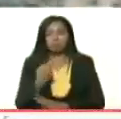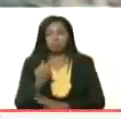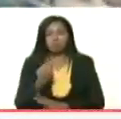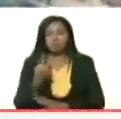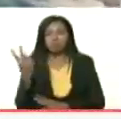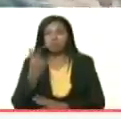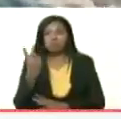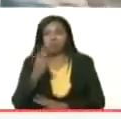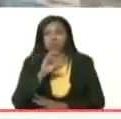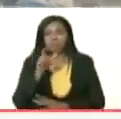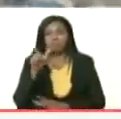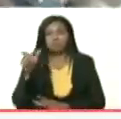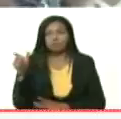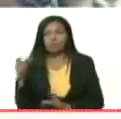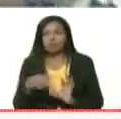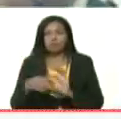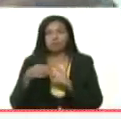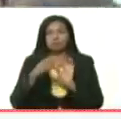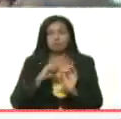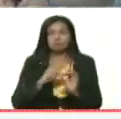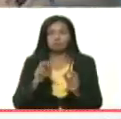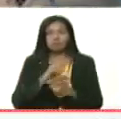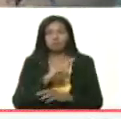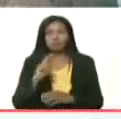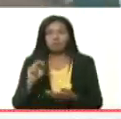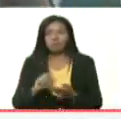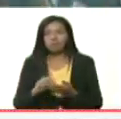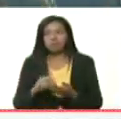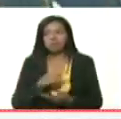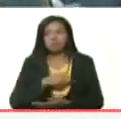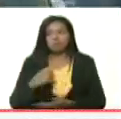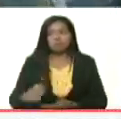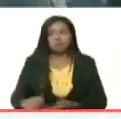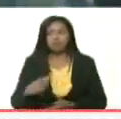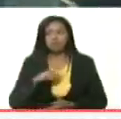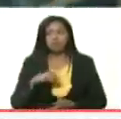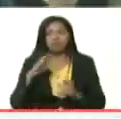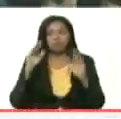ambas autoridades y las alianzas entre la República Popular China y Venezuela,